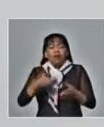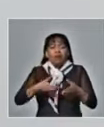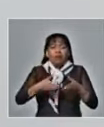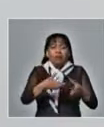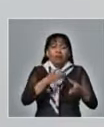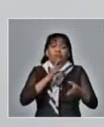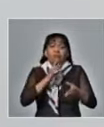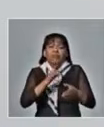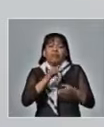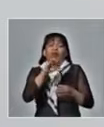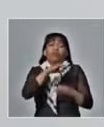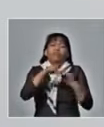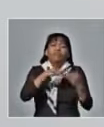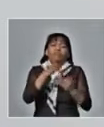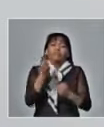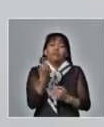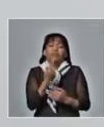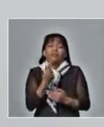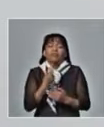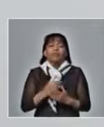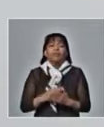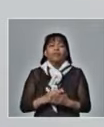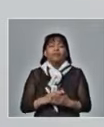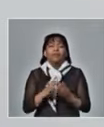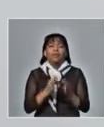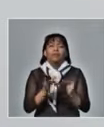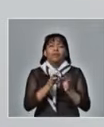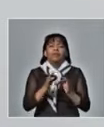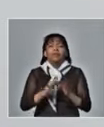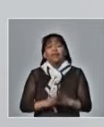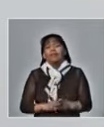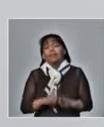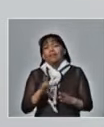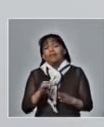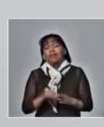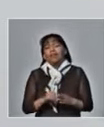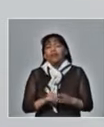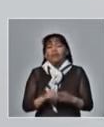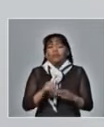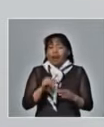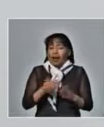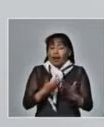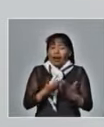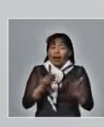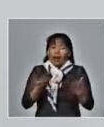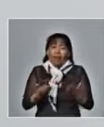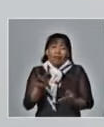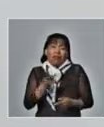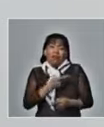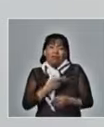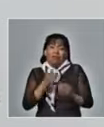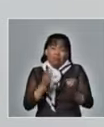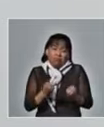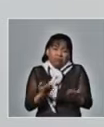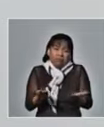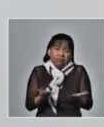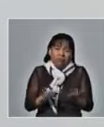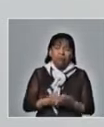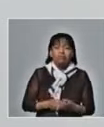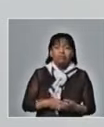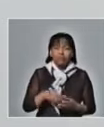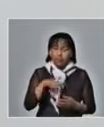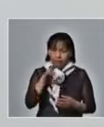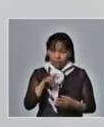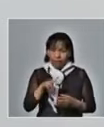todas las necesidades básicas que nos van a ayudar a salir del rezago social en el que todavía nos encontramos. Por supuesto, no